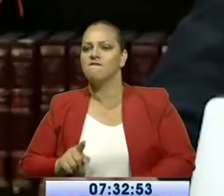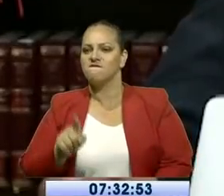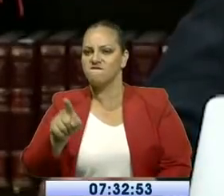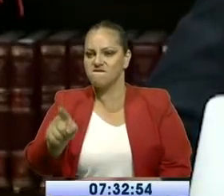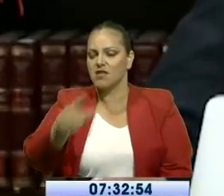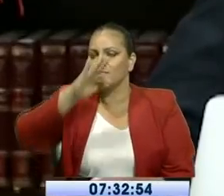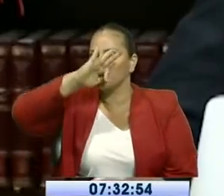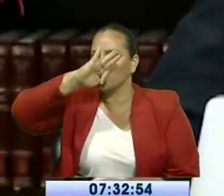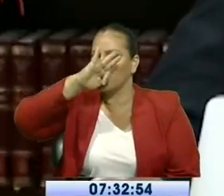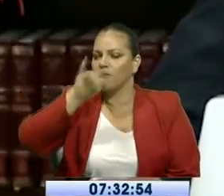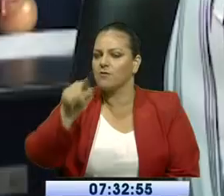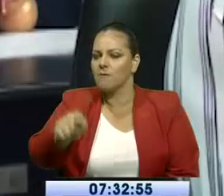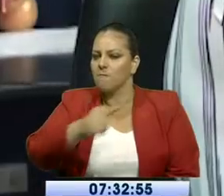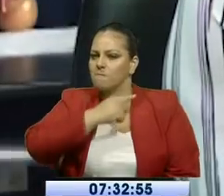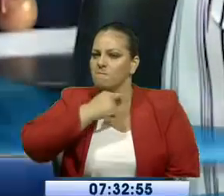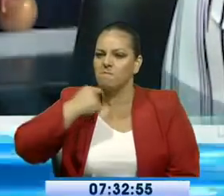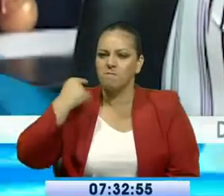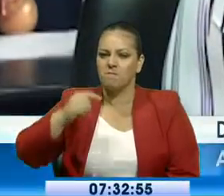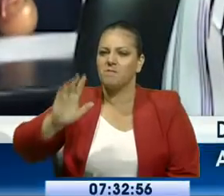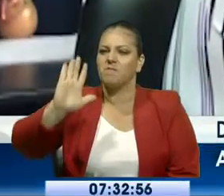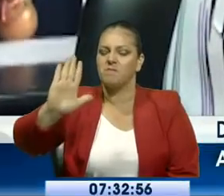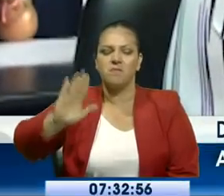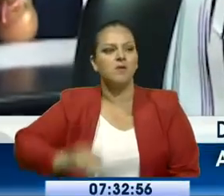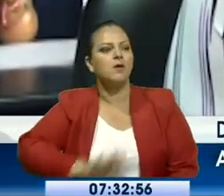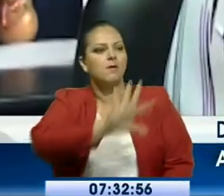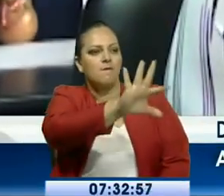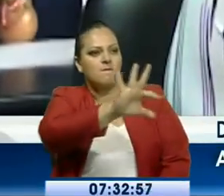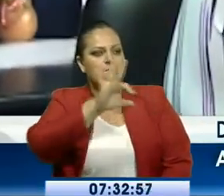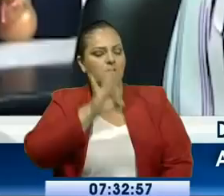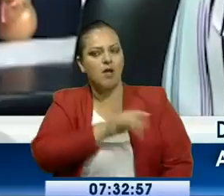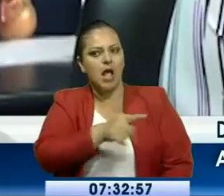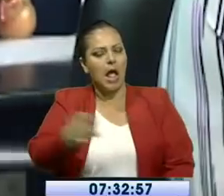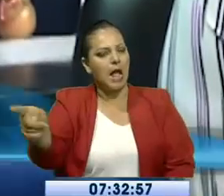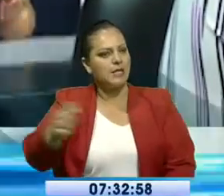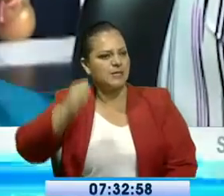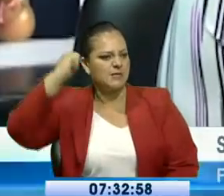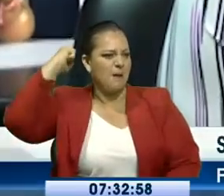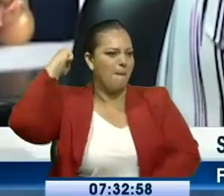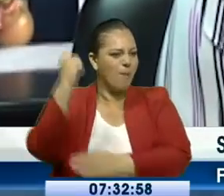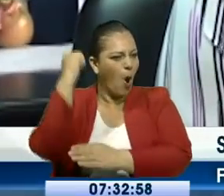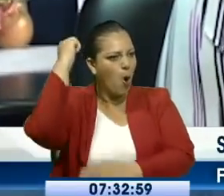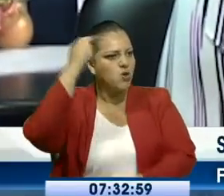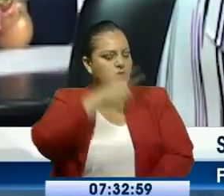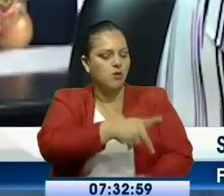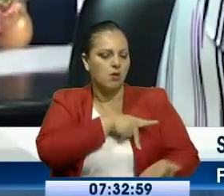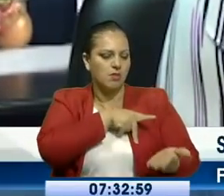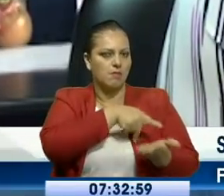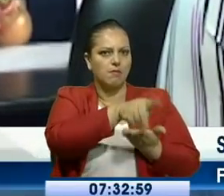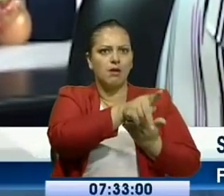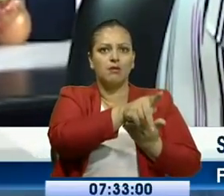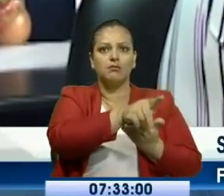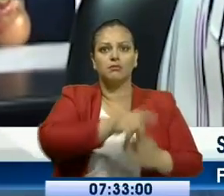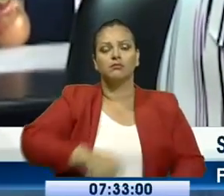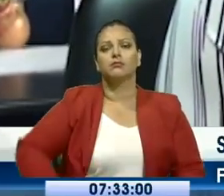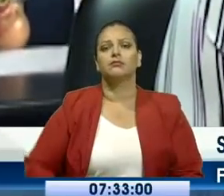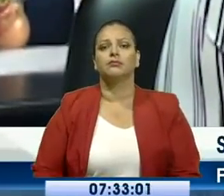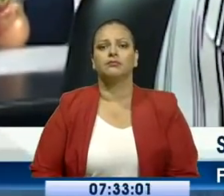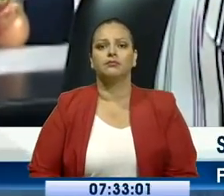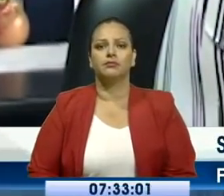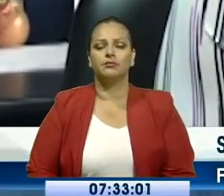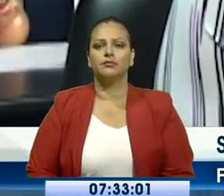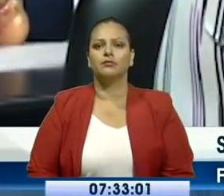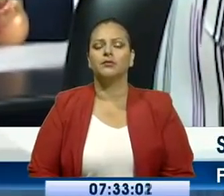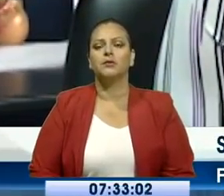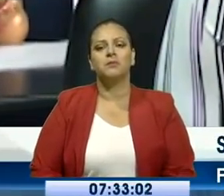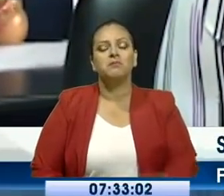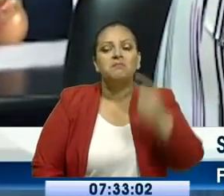tanto un evidente sicariato. Formuló de robo con muerte, porque aparentemente el móvil hasta el momento se da que fue robo